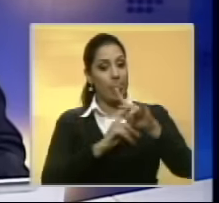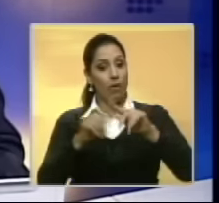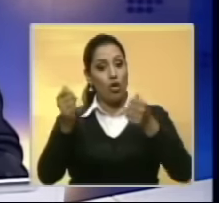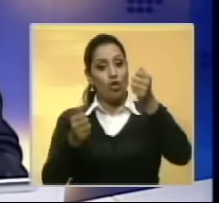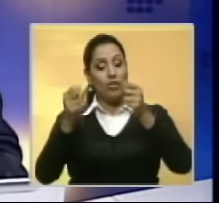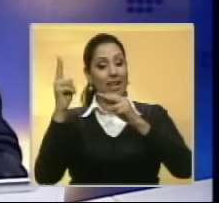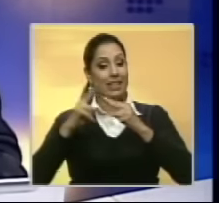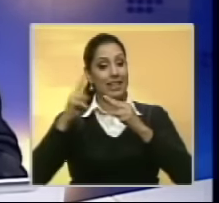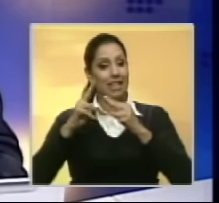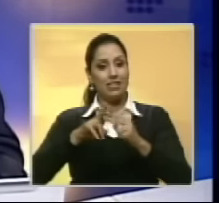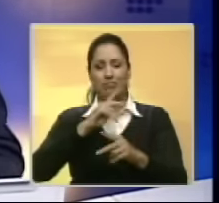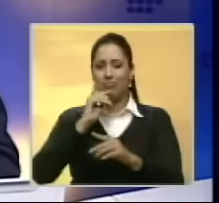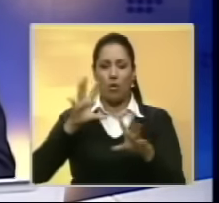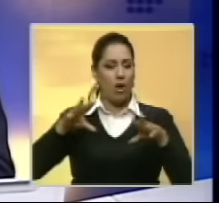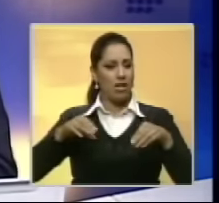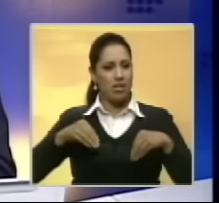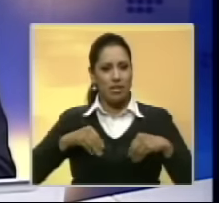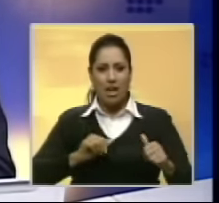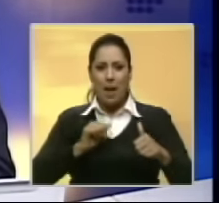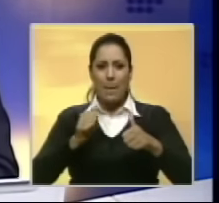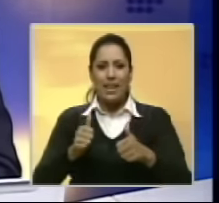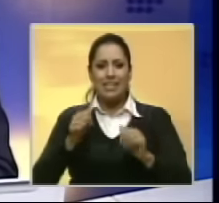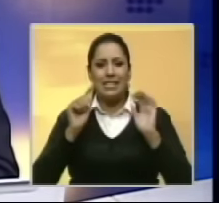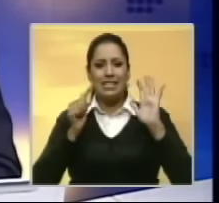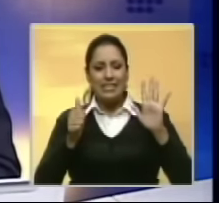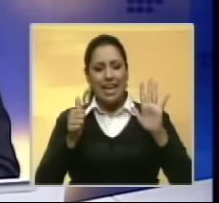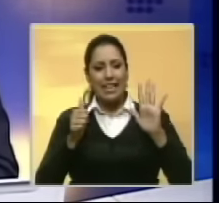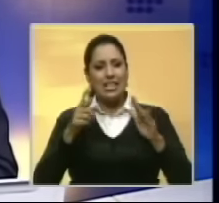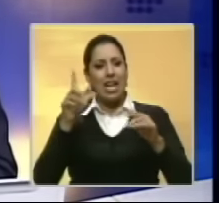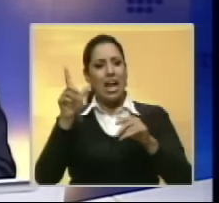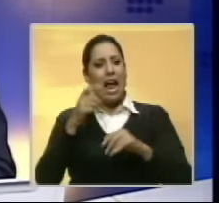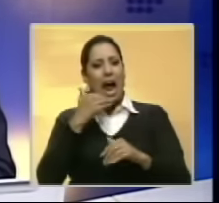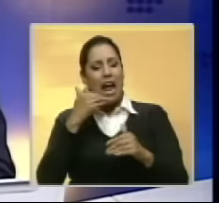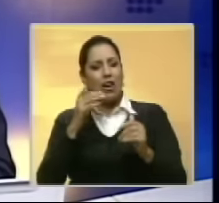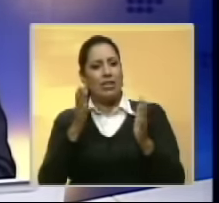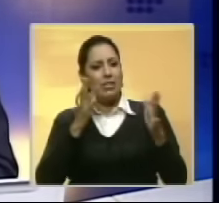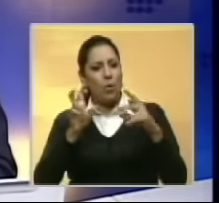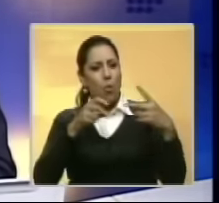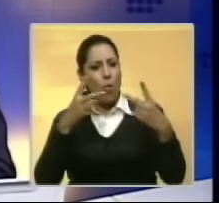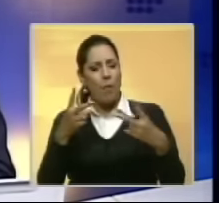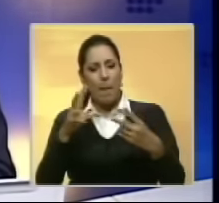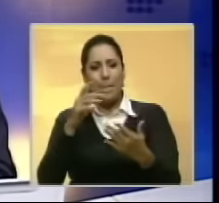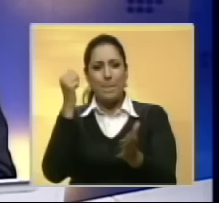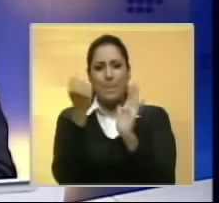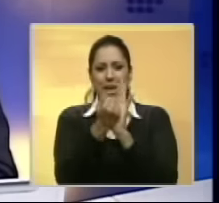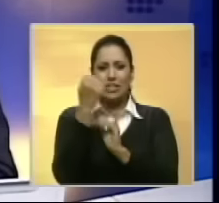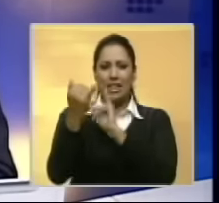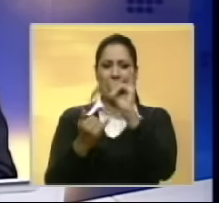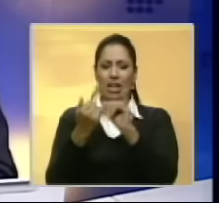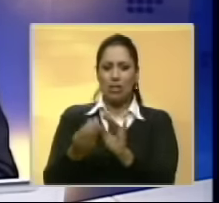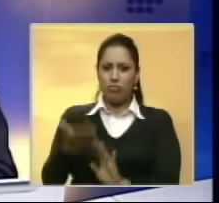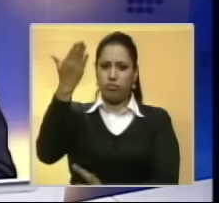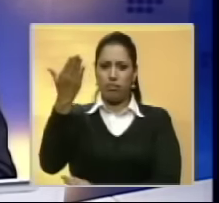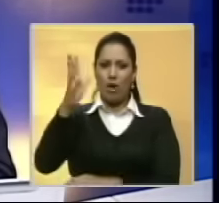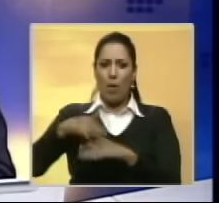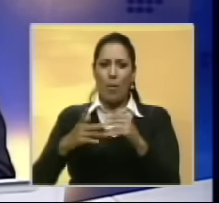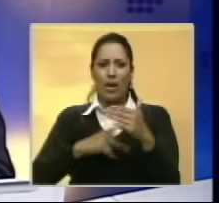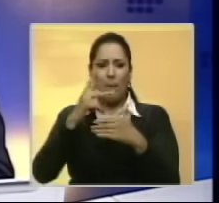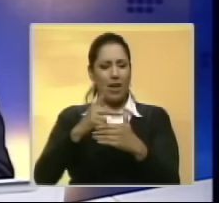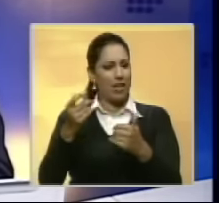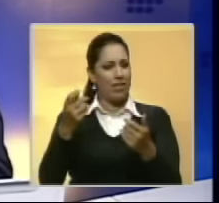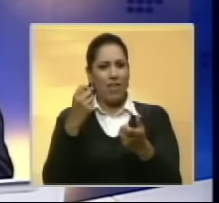Conductores tachirenses condenaron la activación de 6 estaciones de servicio alternativas ESA con precio internacional por considerar que el plan piloto